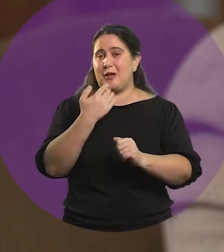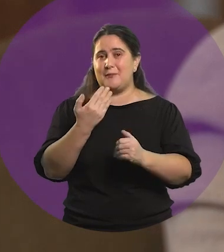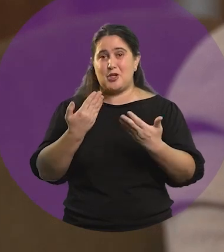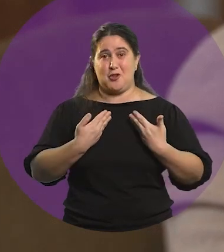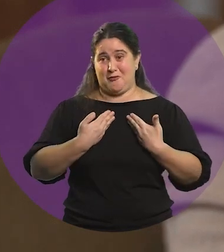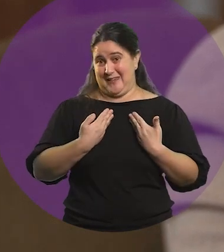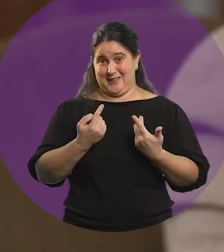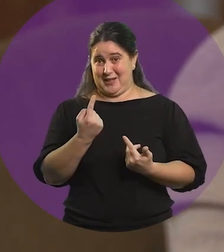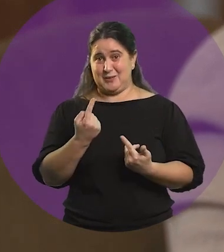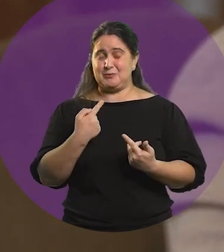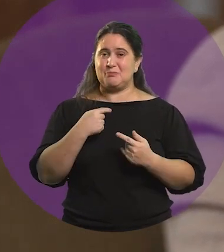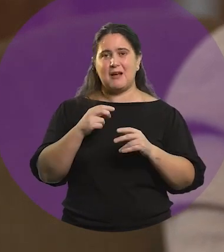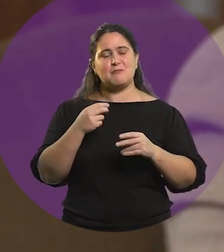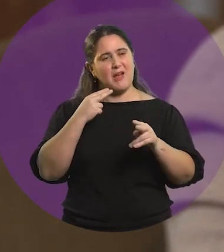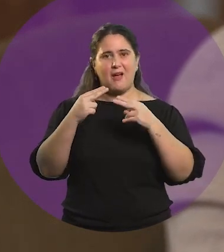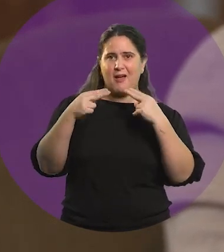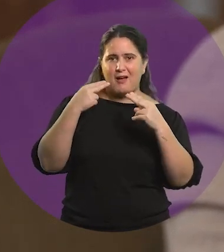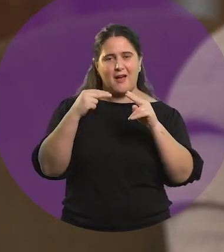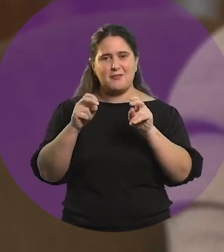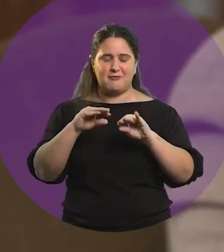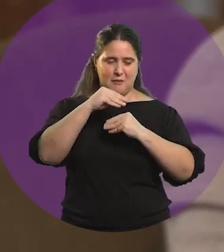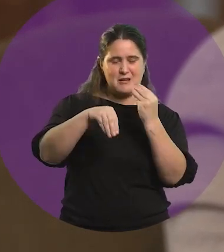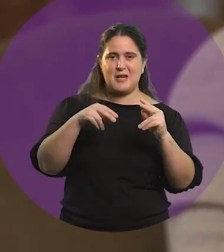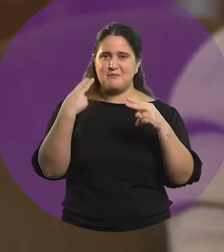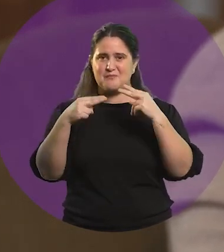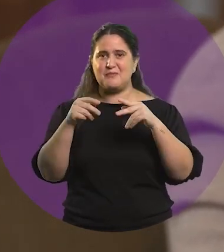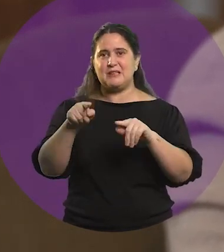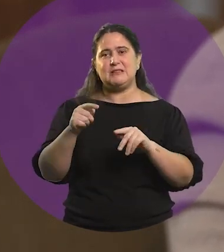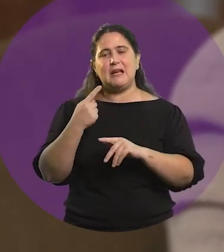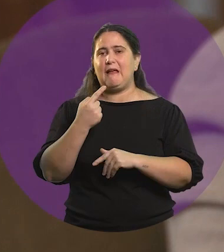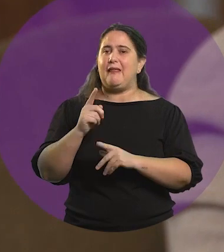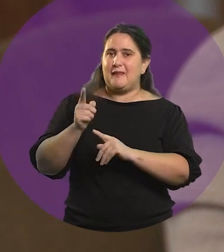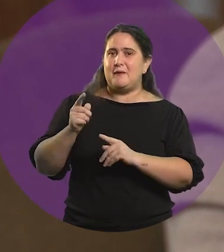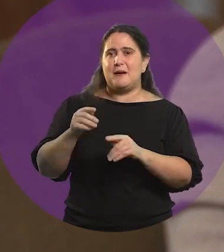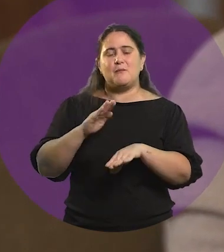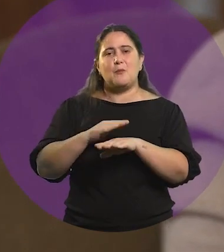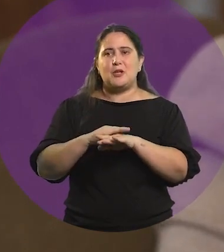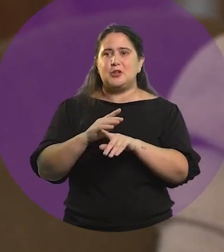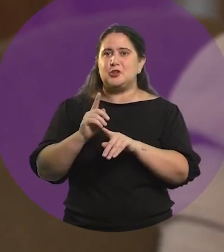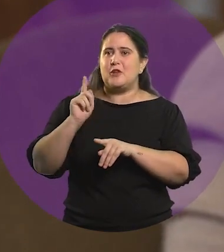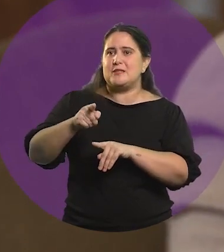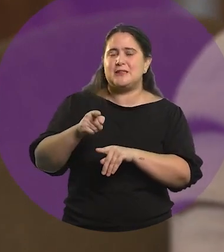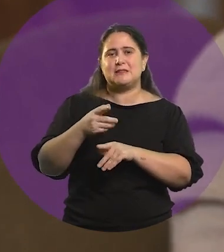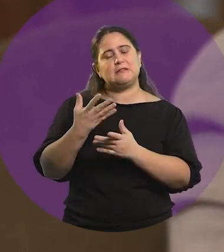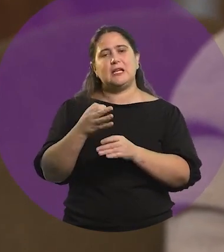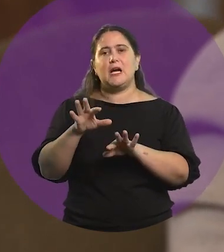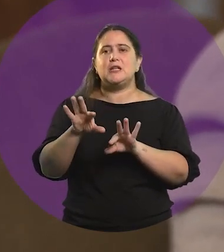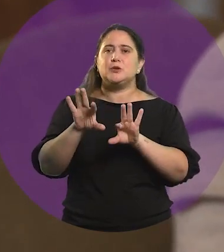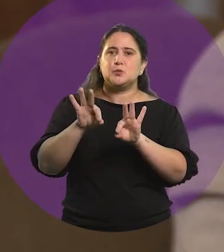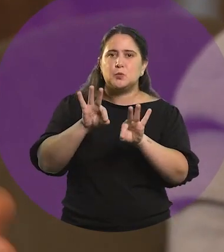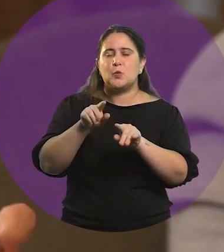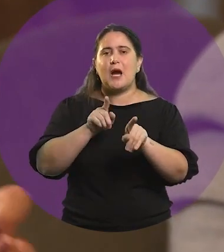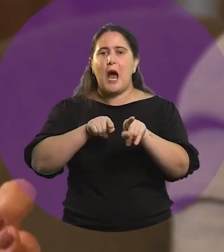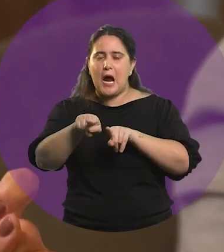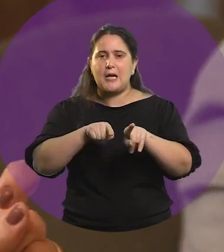tener, por ejemplo, una sobrina que en un almuerzo familiar, cuando tenía que definir si yo quiero ser ingeniera telemática,